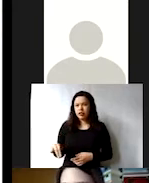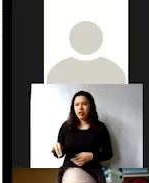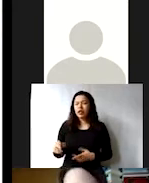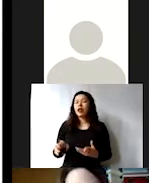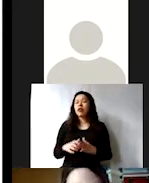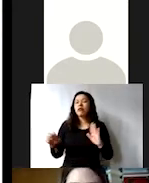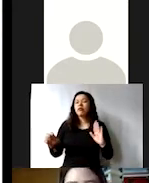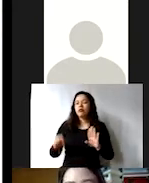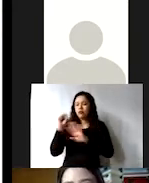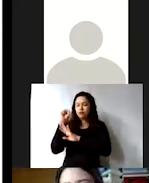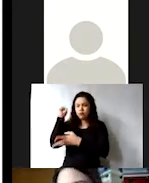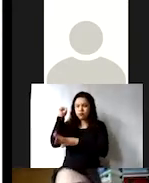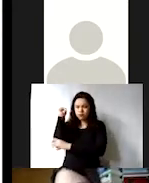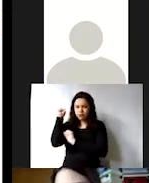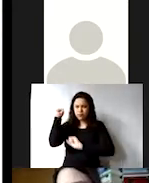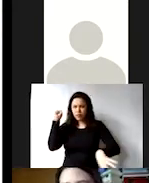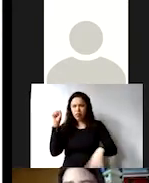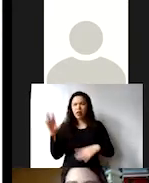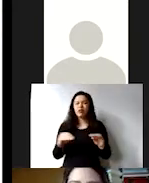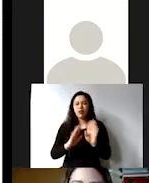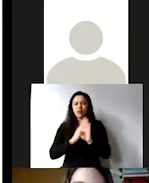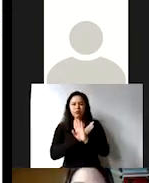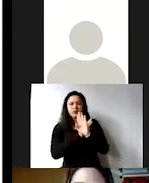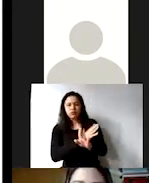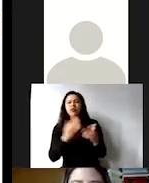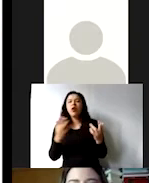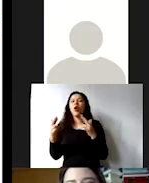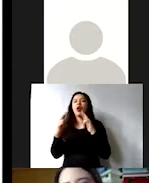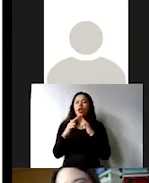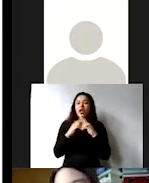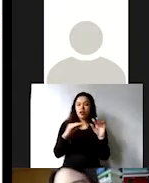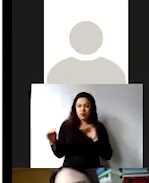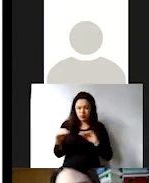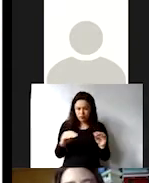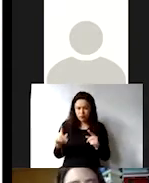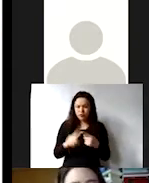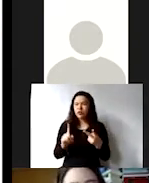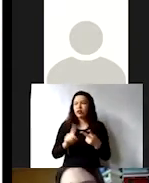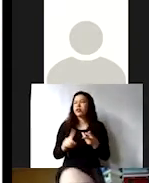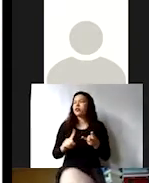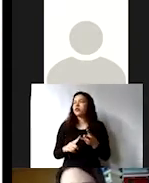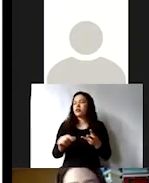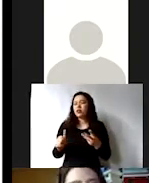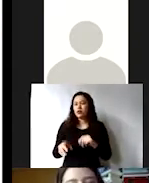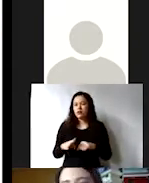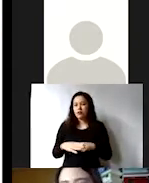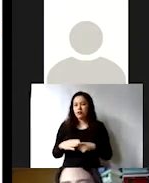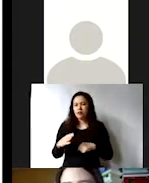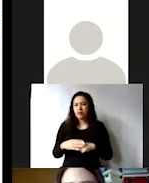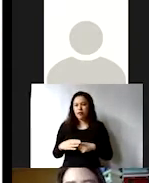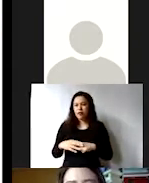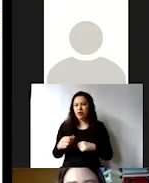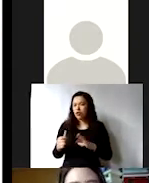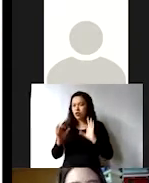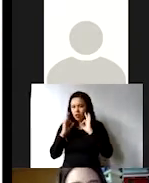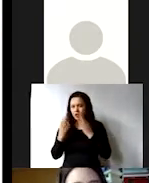anti-abortistas o movimientos religiosos o movimientos un poco más ortodoxos, que digo, tienen absolutamente toda la libertad